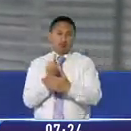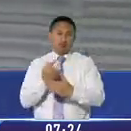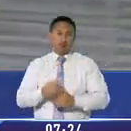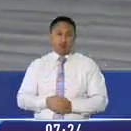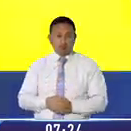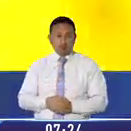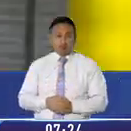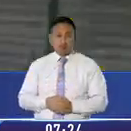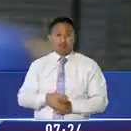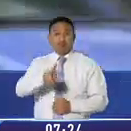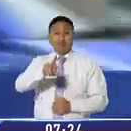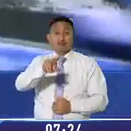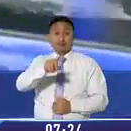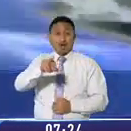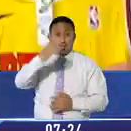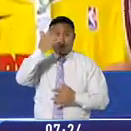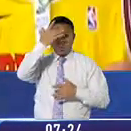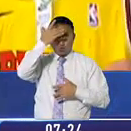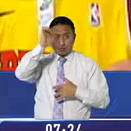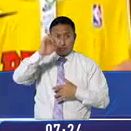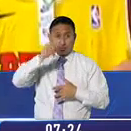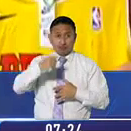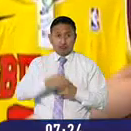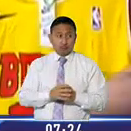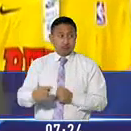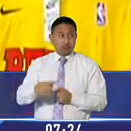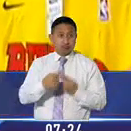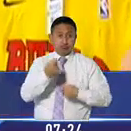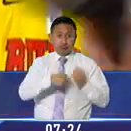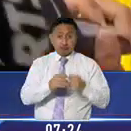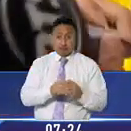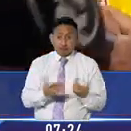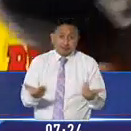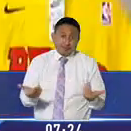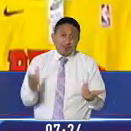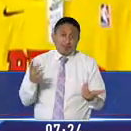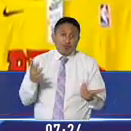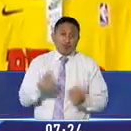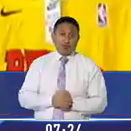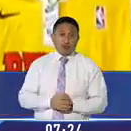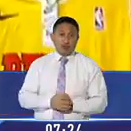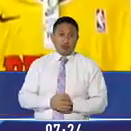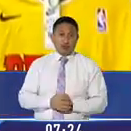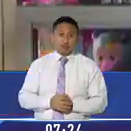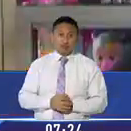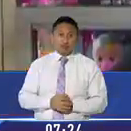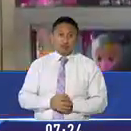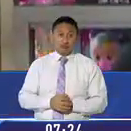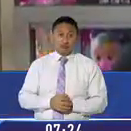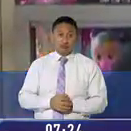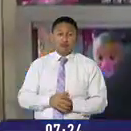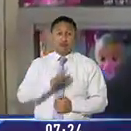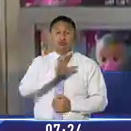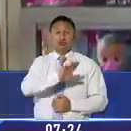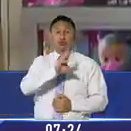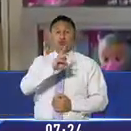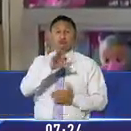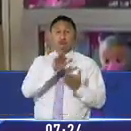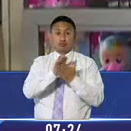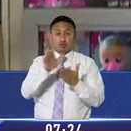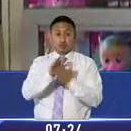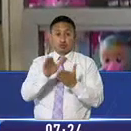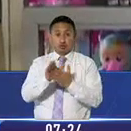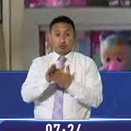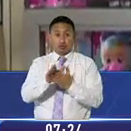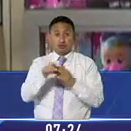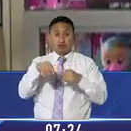enfermos. También no hay negocio, por eso mejor se encierran. Otros tienen miedo a contagiar. También. Somos 56 socios de la asociación Ipiales, del